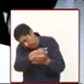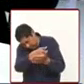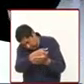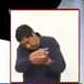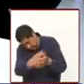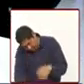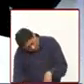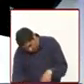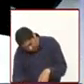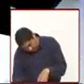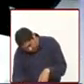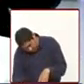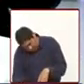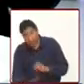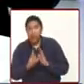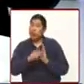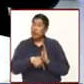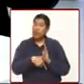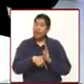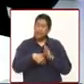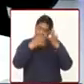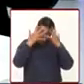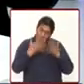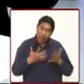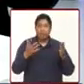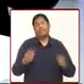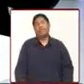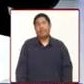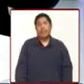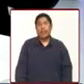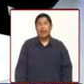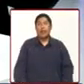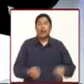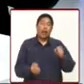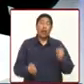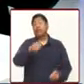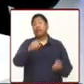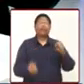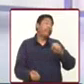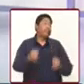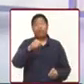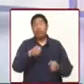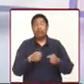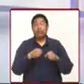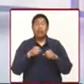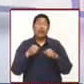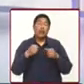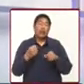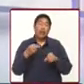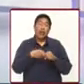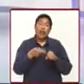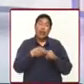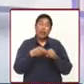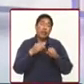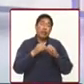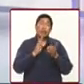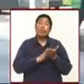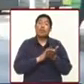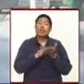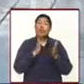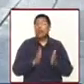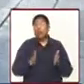poste, pero lo que ocurrió después es lamentable. Él estaba conduciendo un bus escolar. Le contamos los detalles de este accidente.